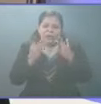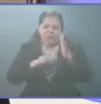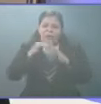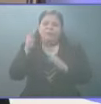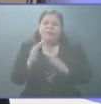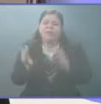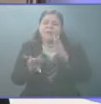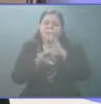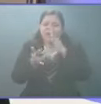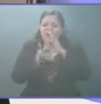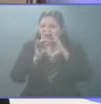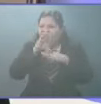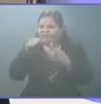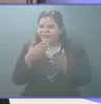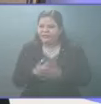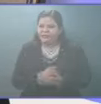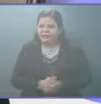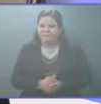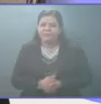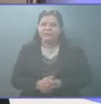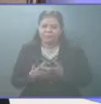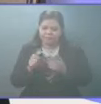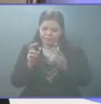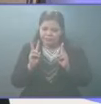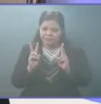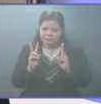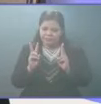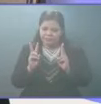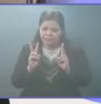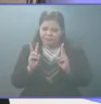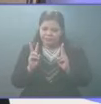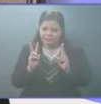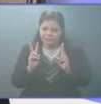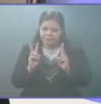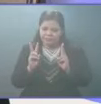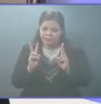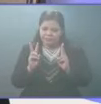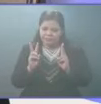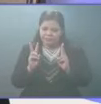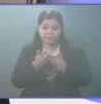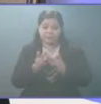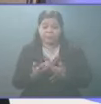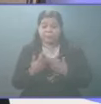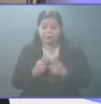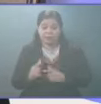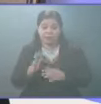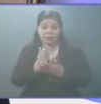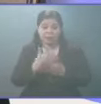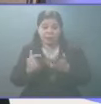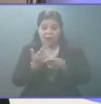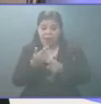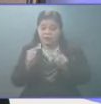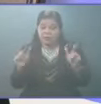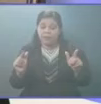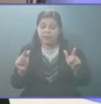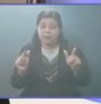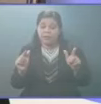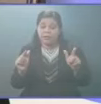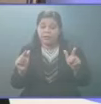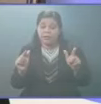de la tecnología y una aplicación muy buena, que es la aplicación ViviFrail. La aplicación es gratis, se puede descargar, y